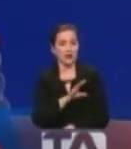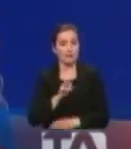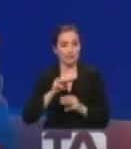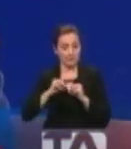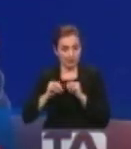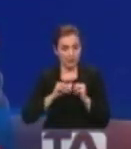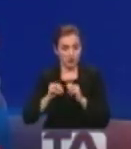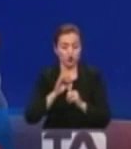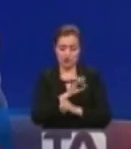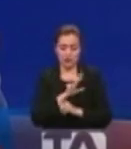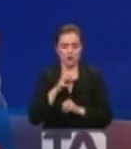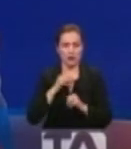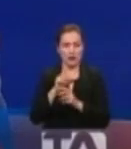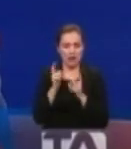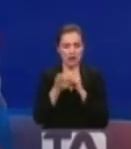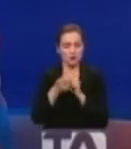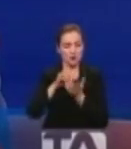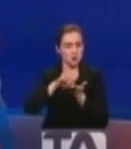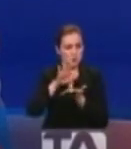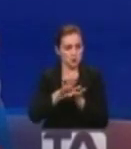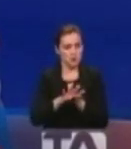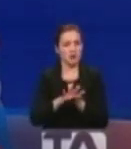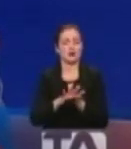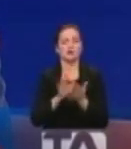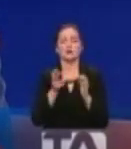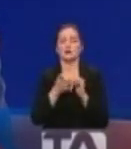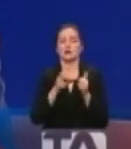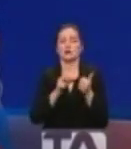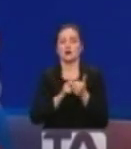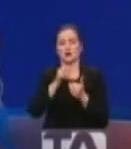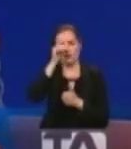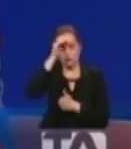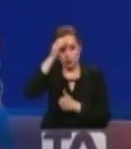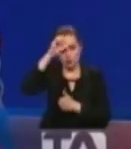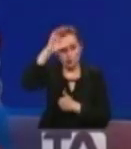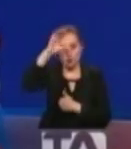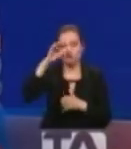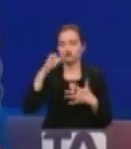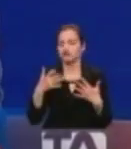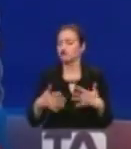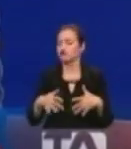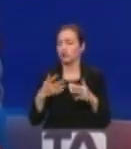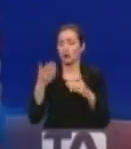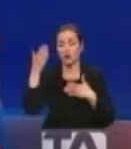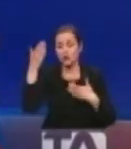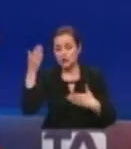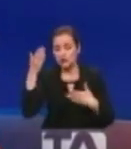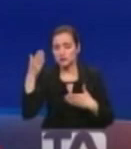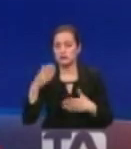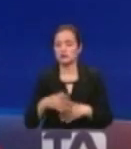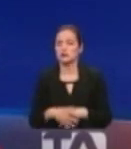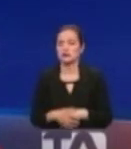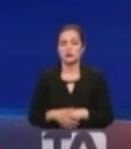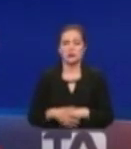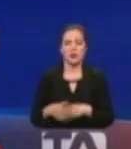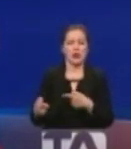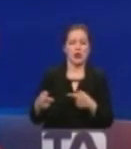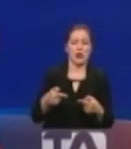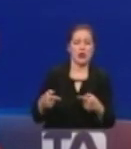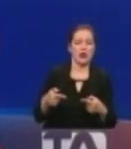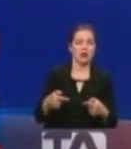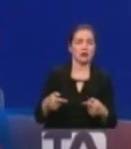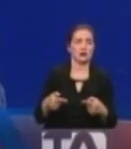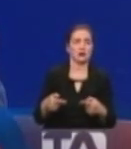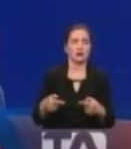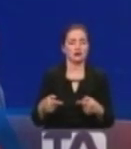un cambio del sistema de transportación, los problemas culturales que eso generó y políticos. Se pelearon nada más